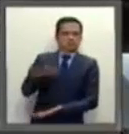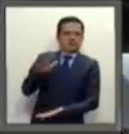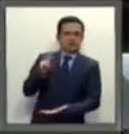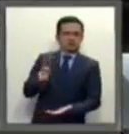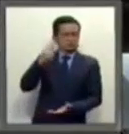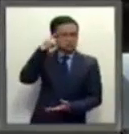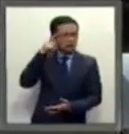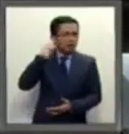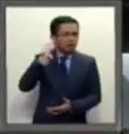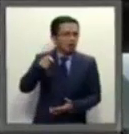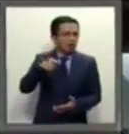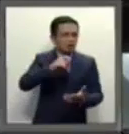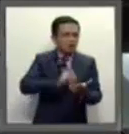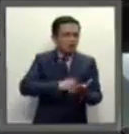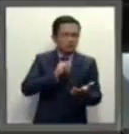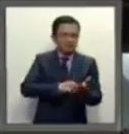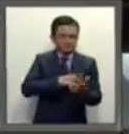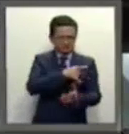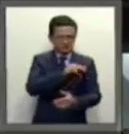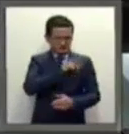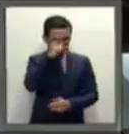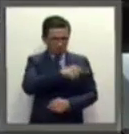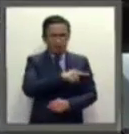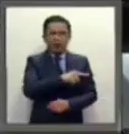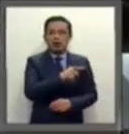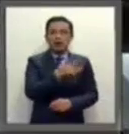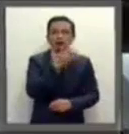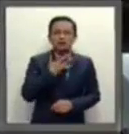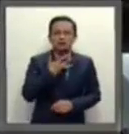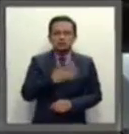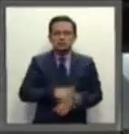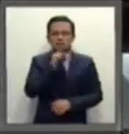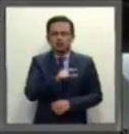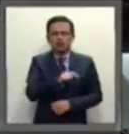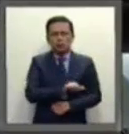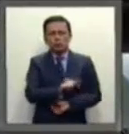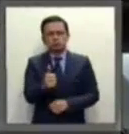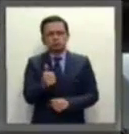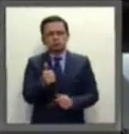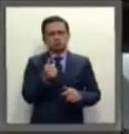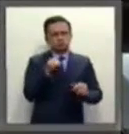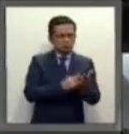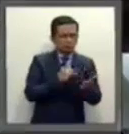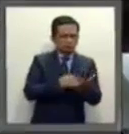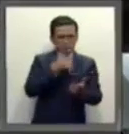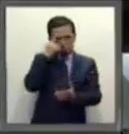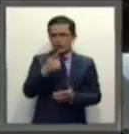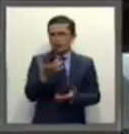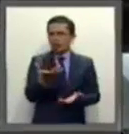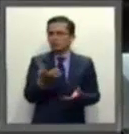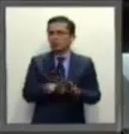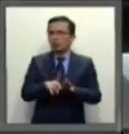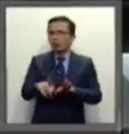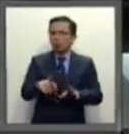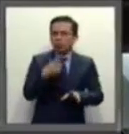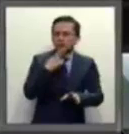corresponden al impuesto especial a gasolinas y a impuestos encaminados a agravar el